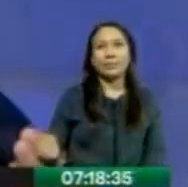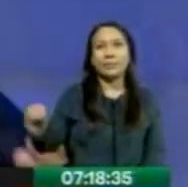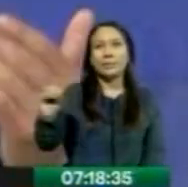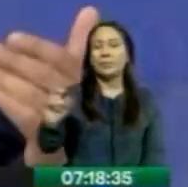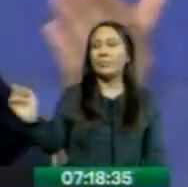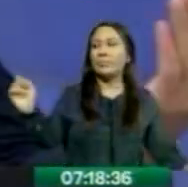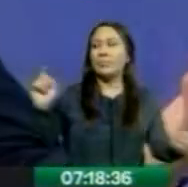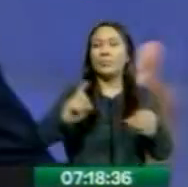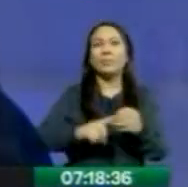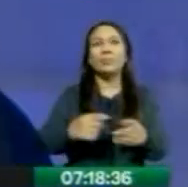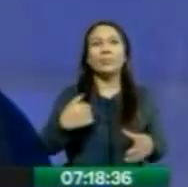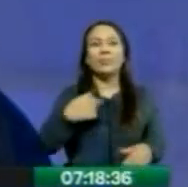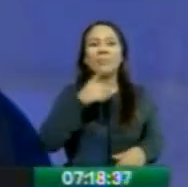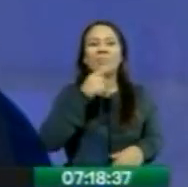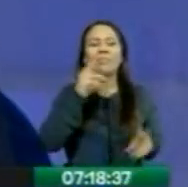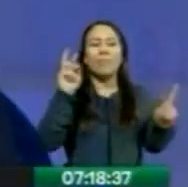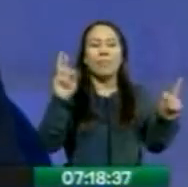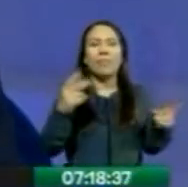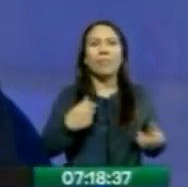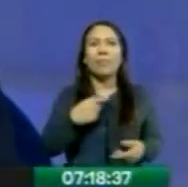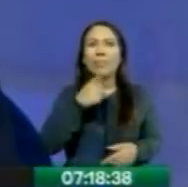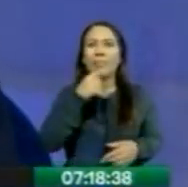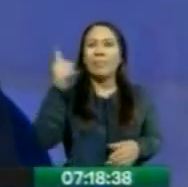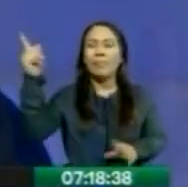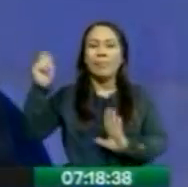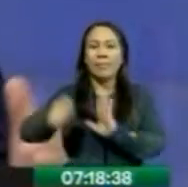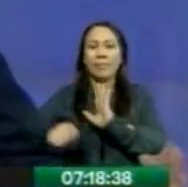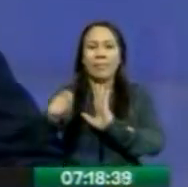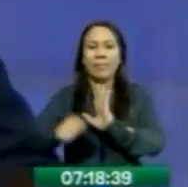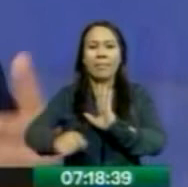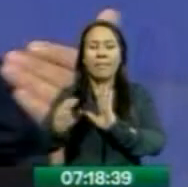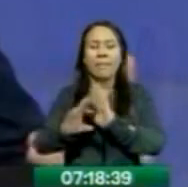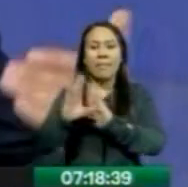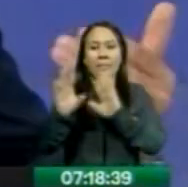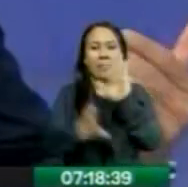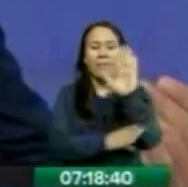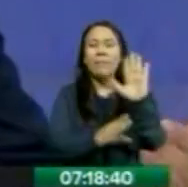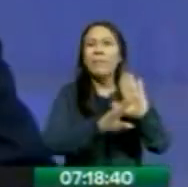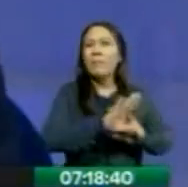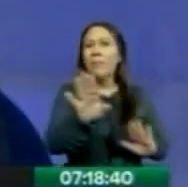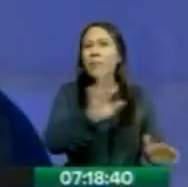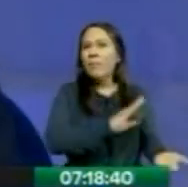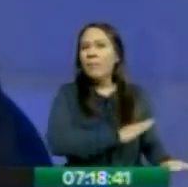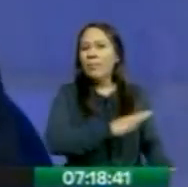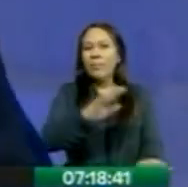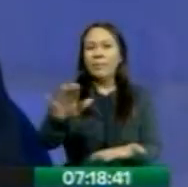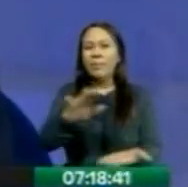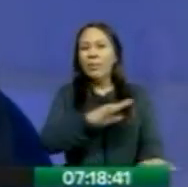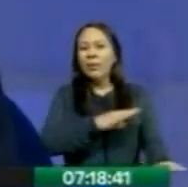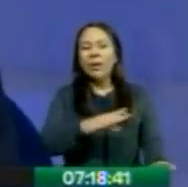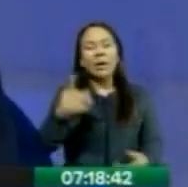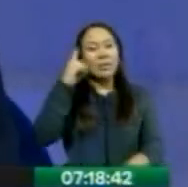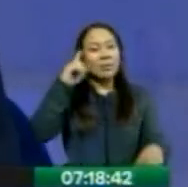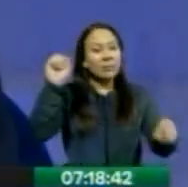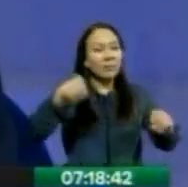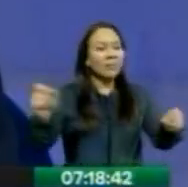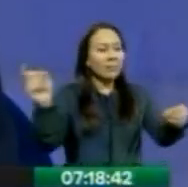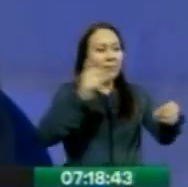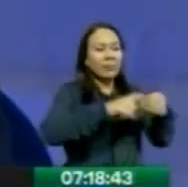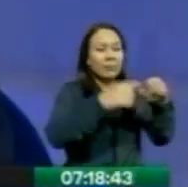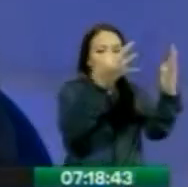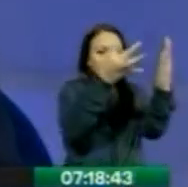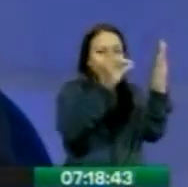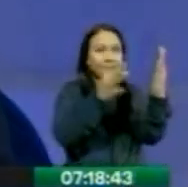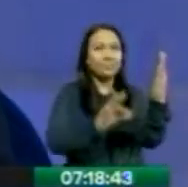al sistema de pensiones gracias al fallo de la Corte Constitucional, ya se ha enviado toda esa información para que sea incluido en el presupuesto